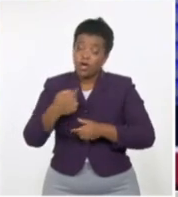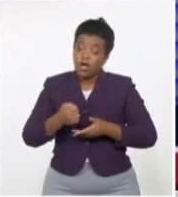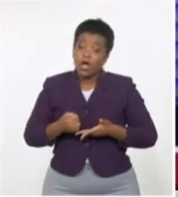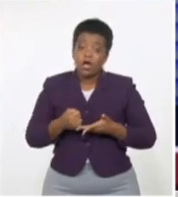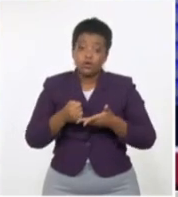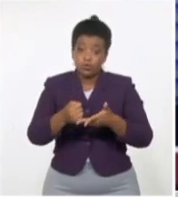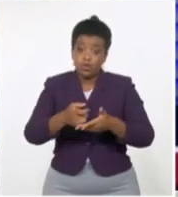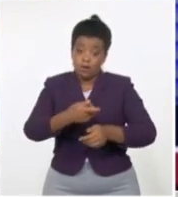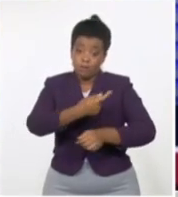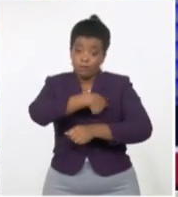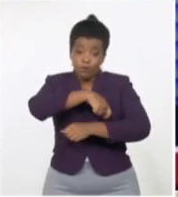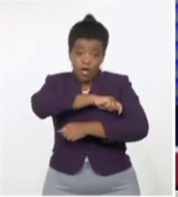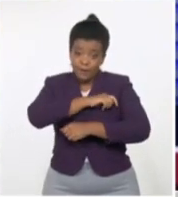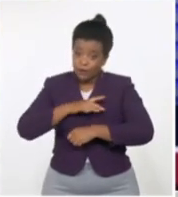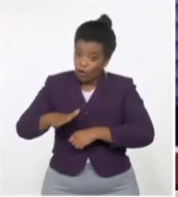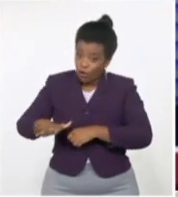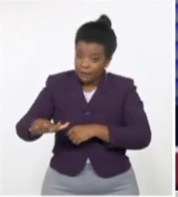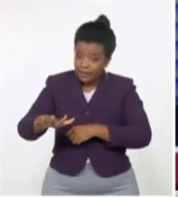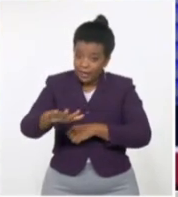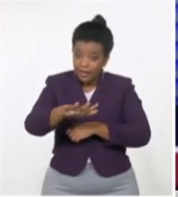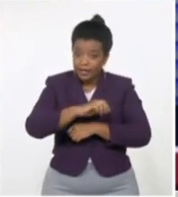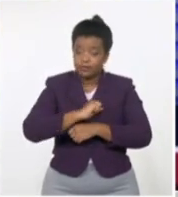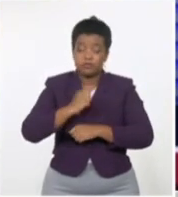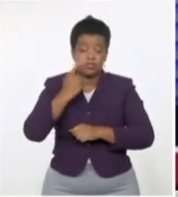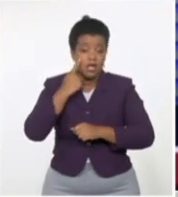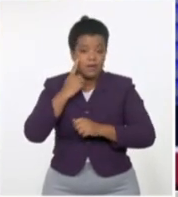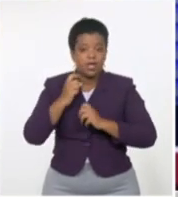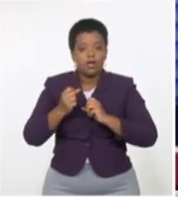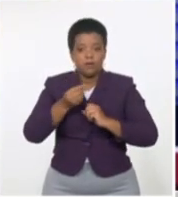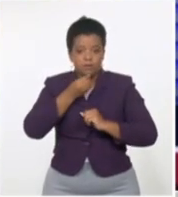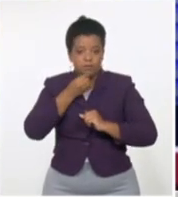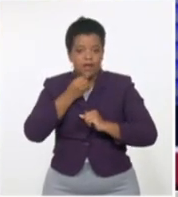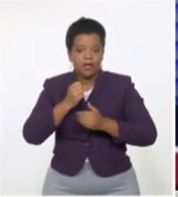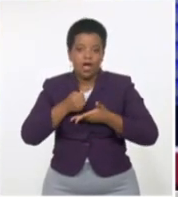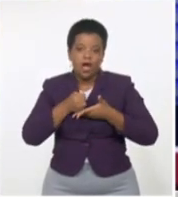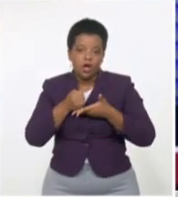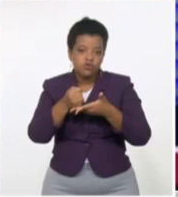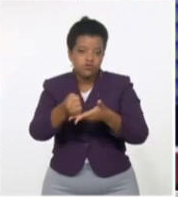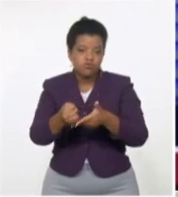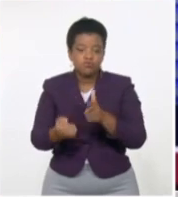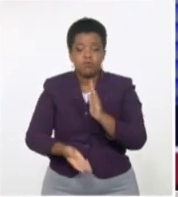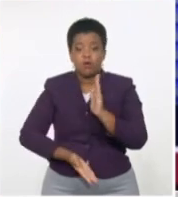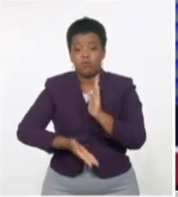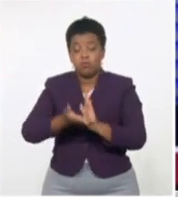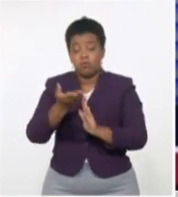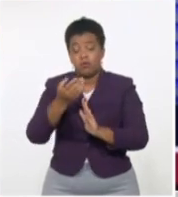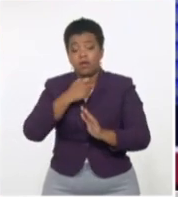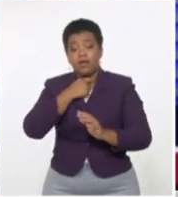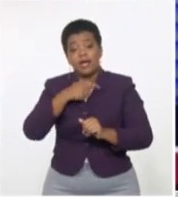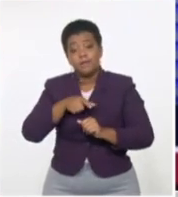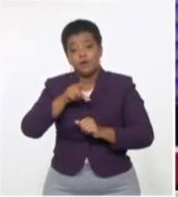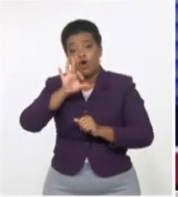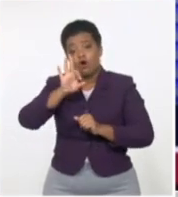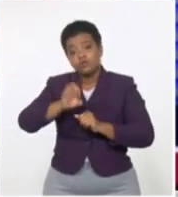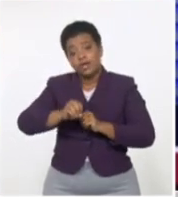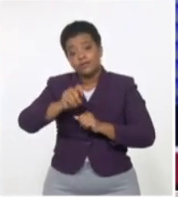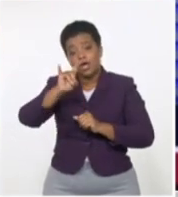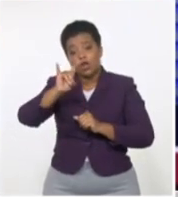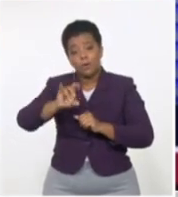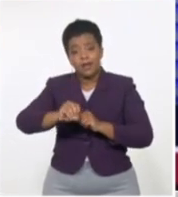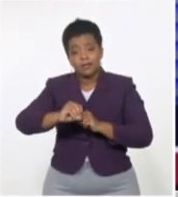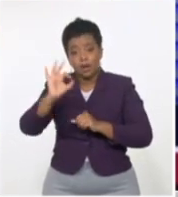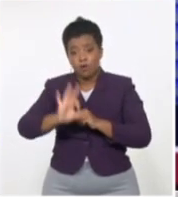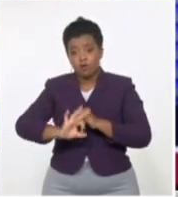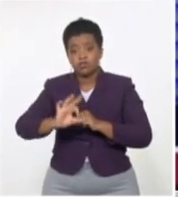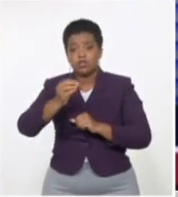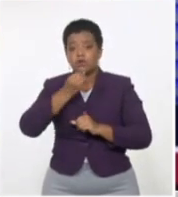las intervenciones, alto. Si logramos una cobertura de más de un 80-90%,